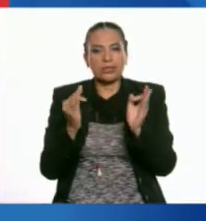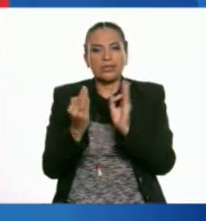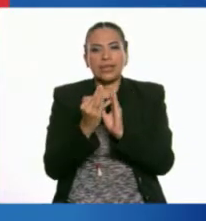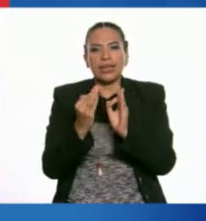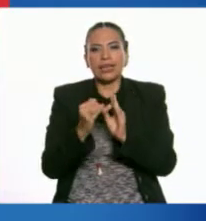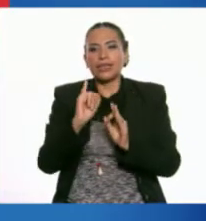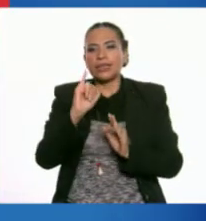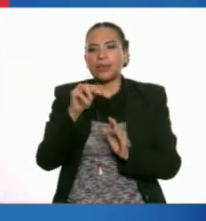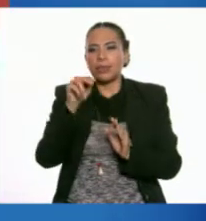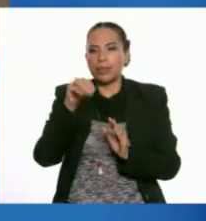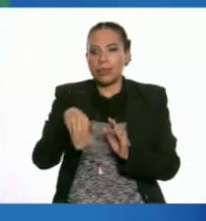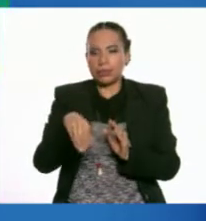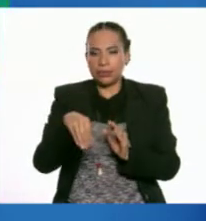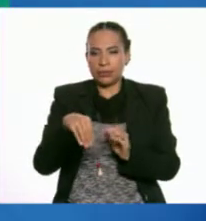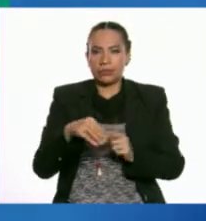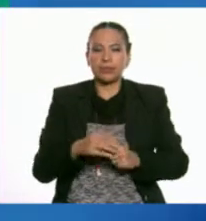imán.